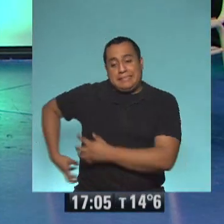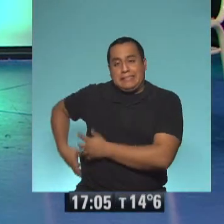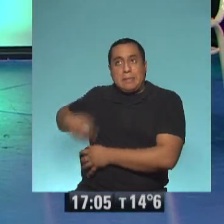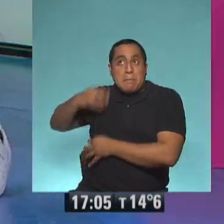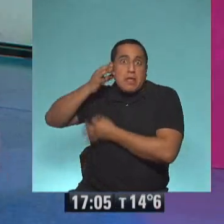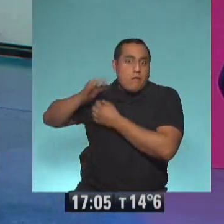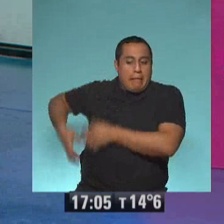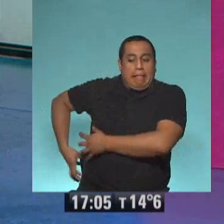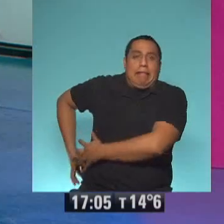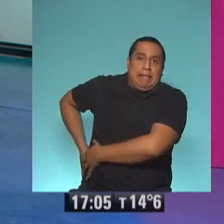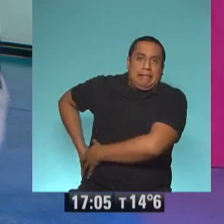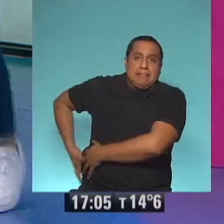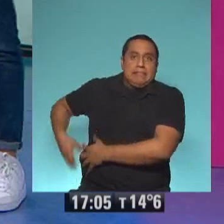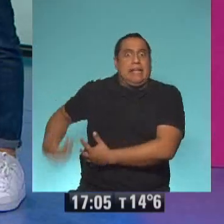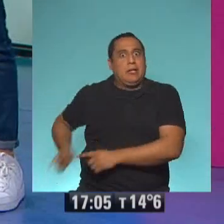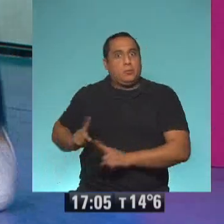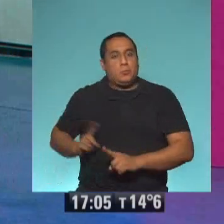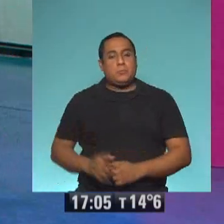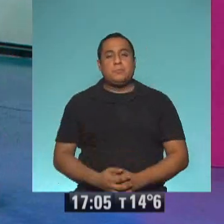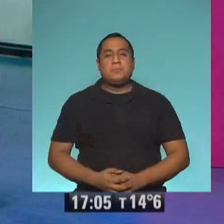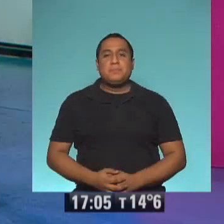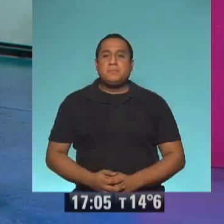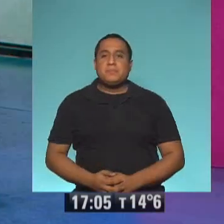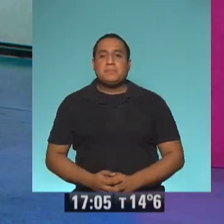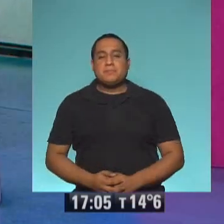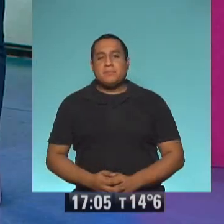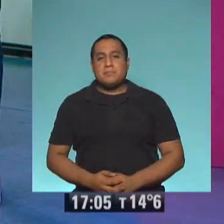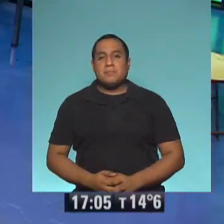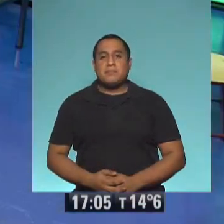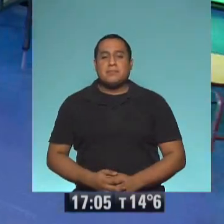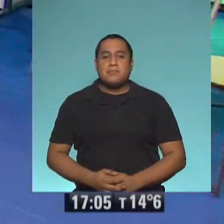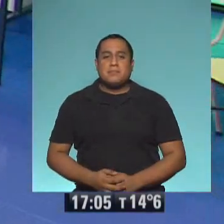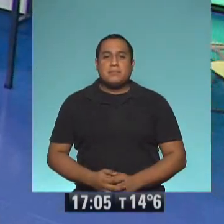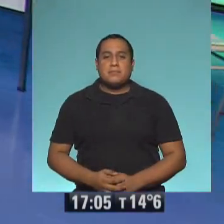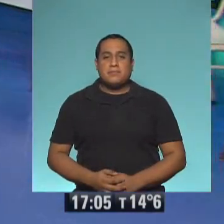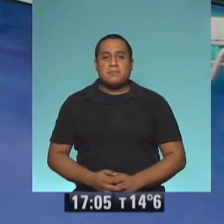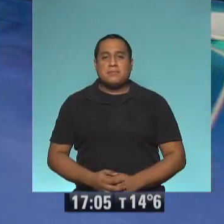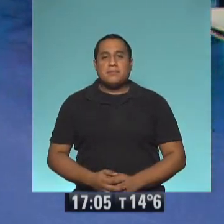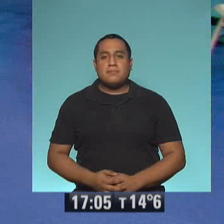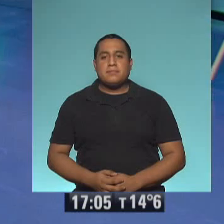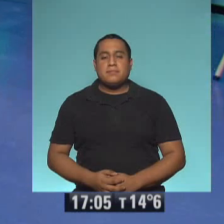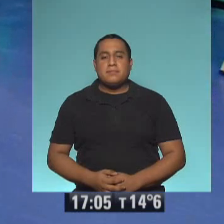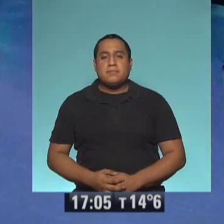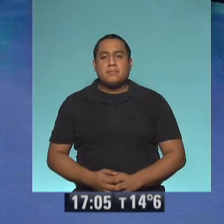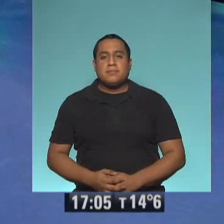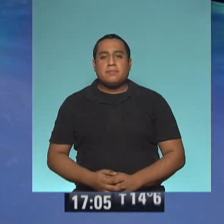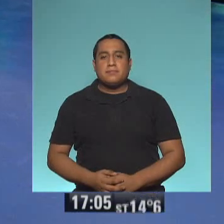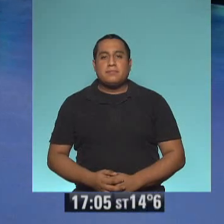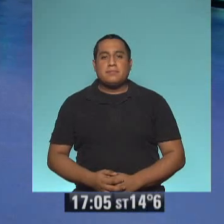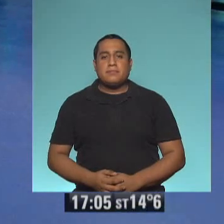camina en el lugar llamamos de calor así en los hombros